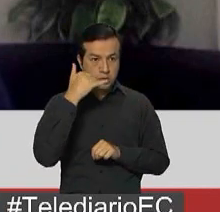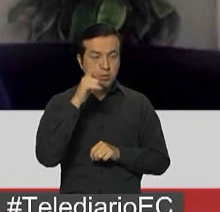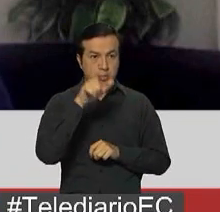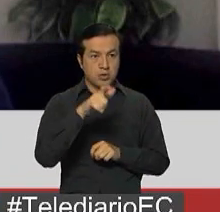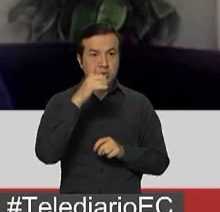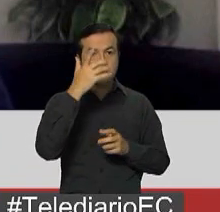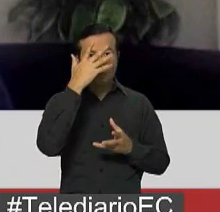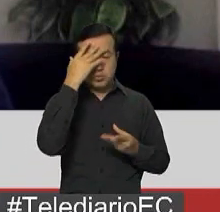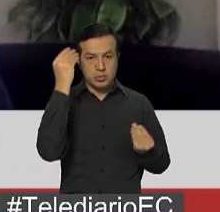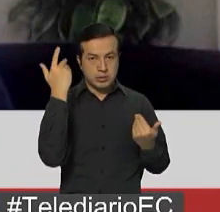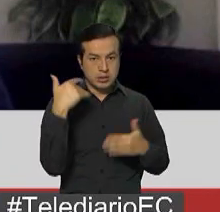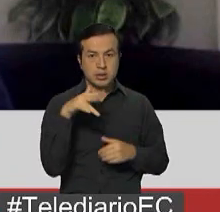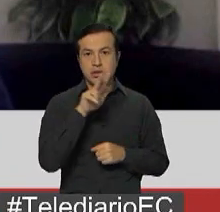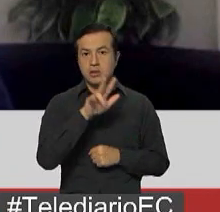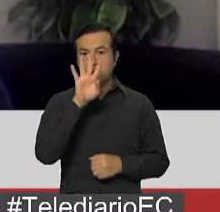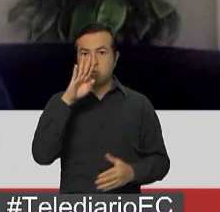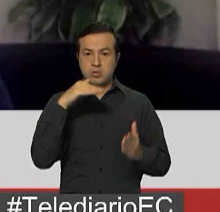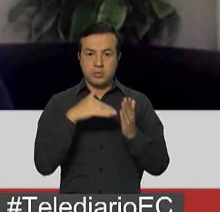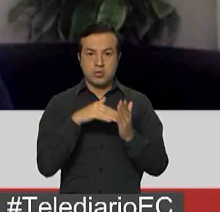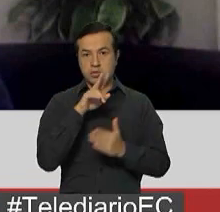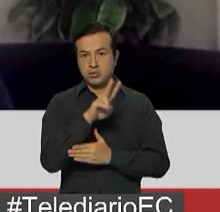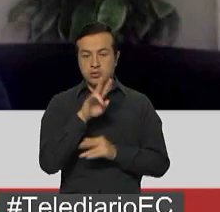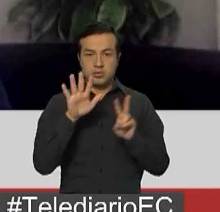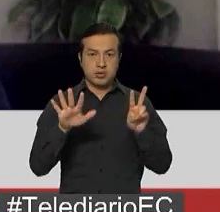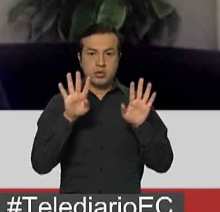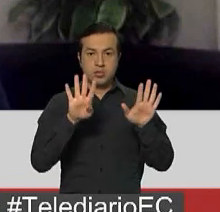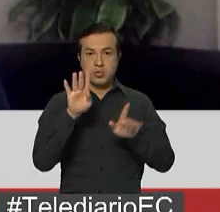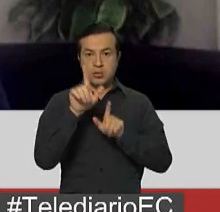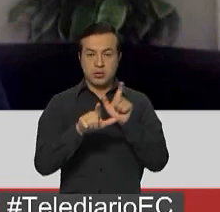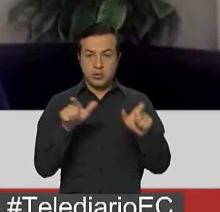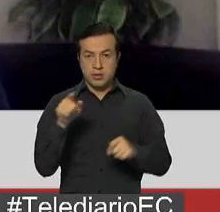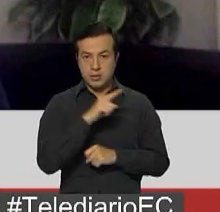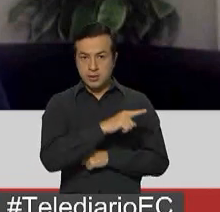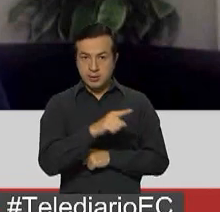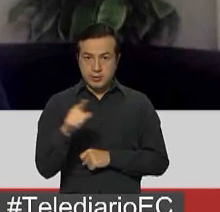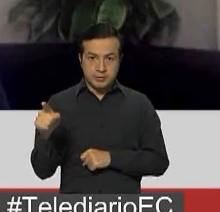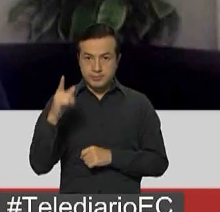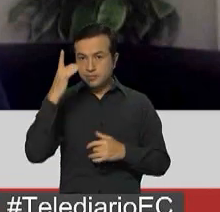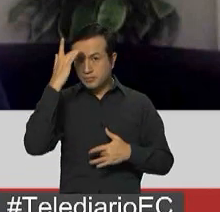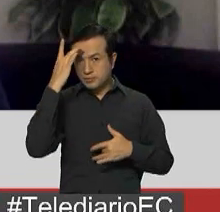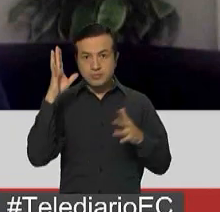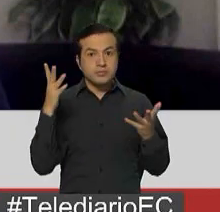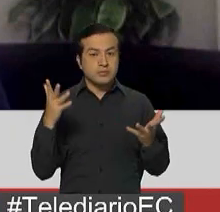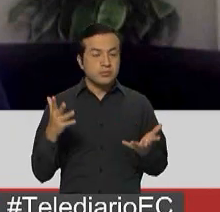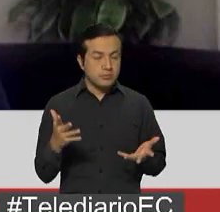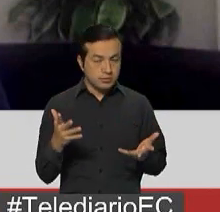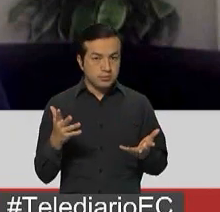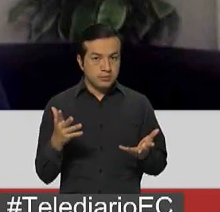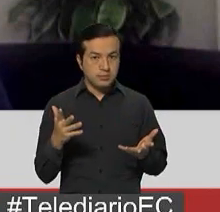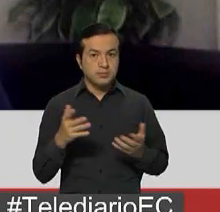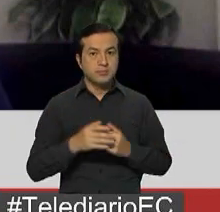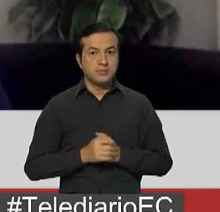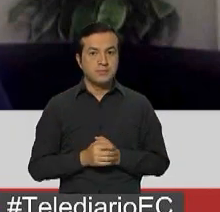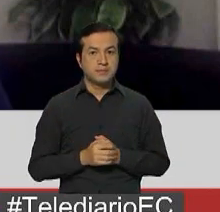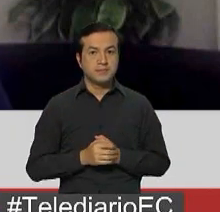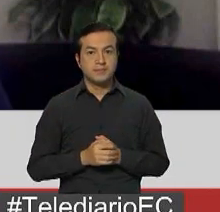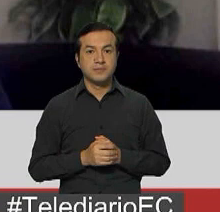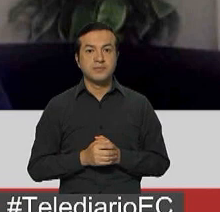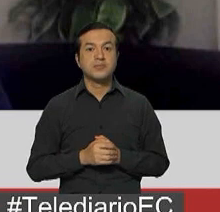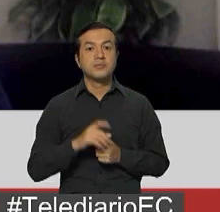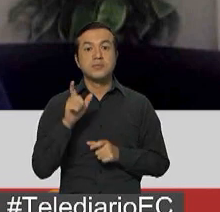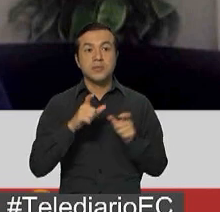que 34 mil 279 casos son descartados casos